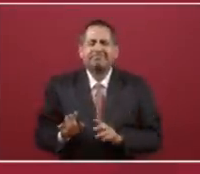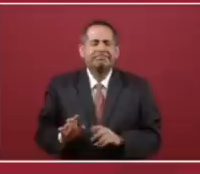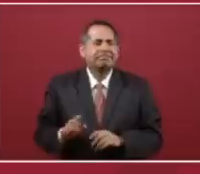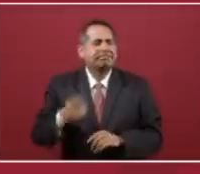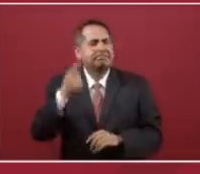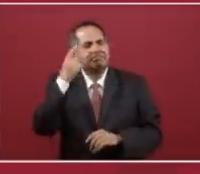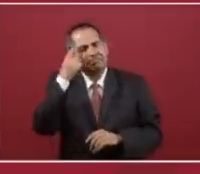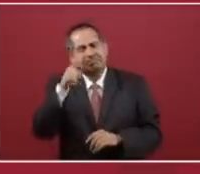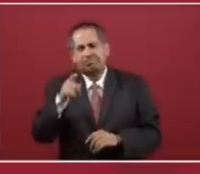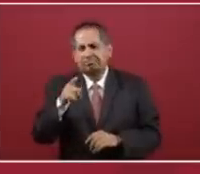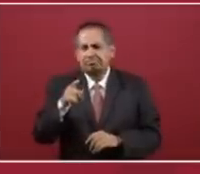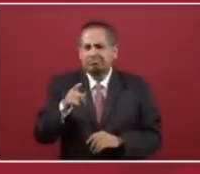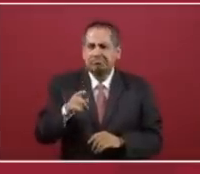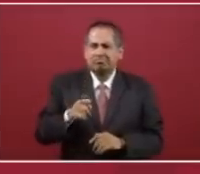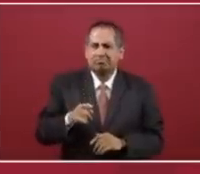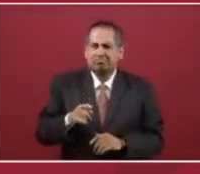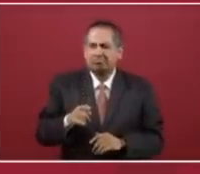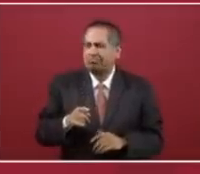qué